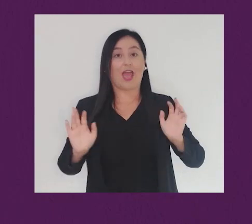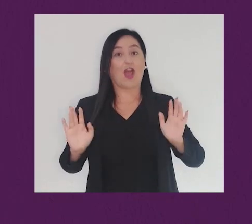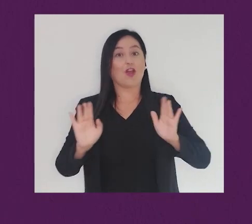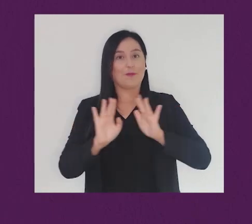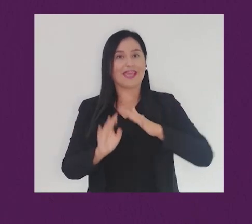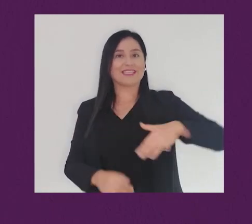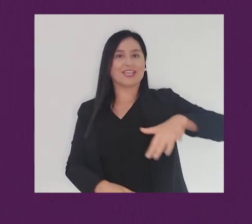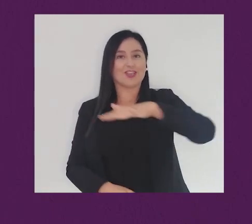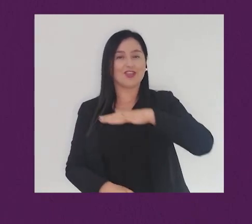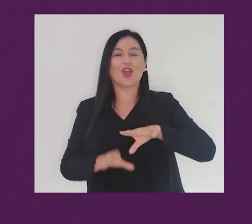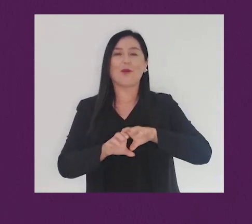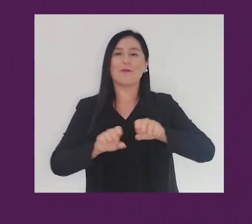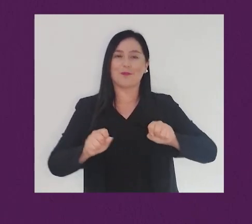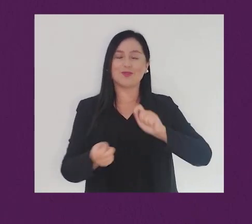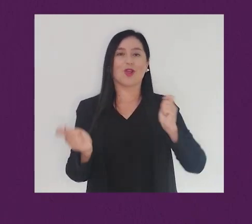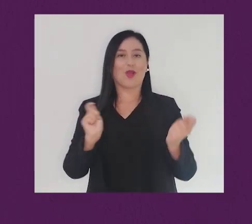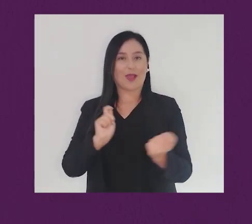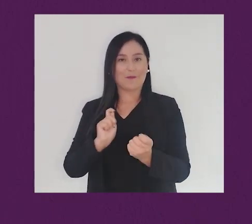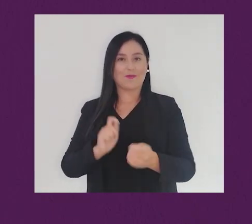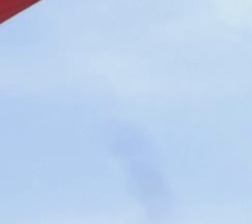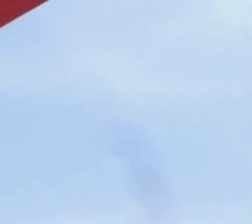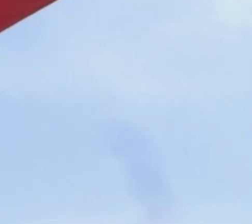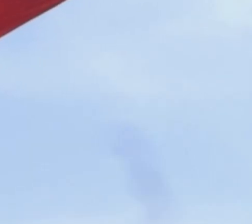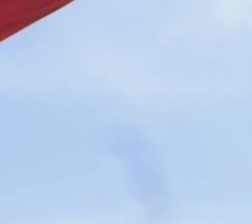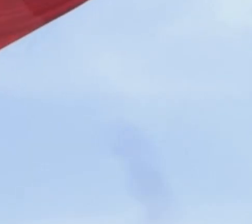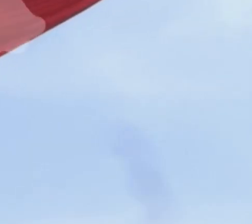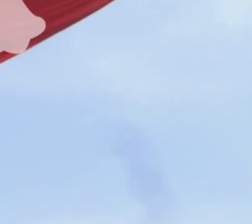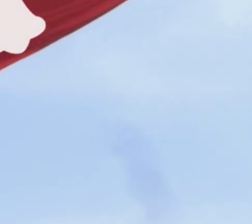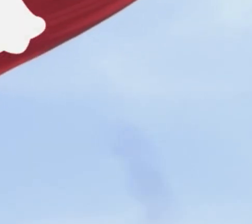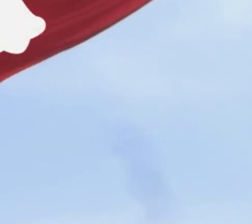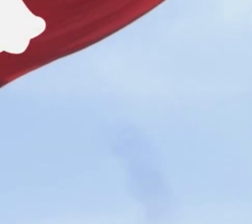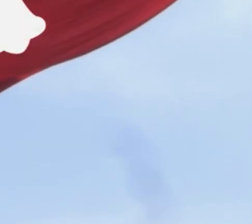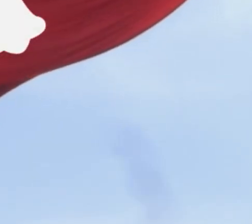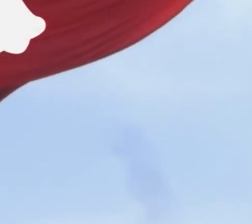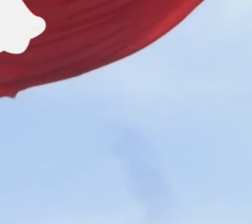convergencia social compromiso con los cambios